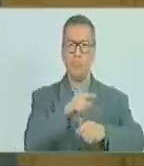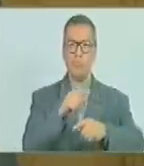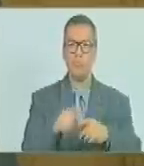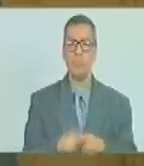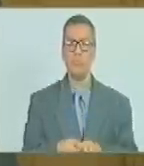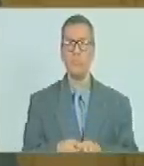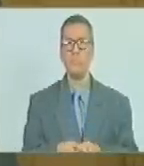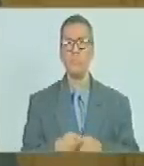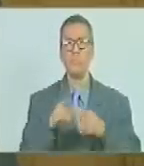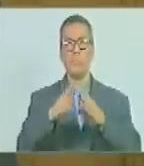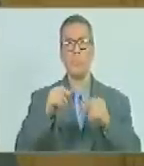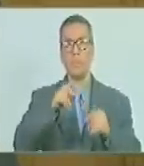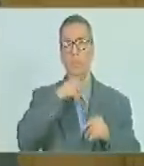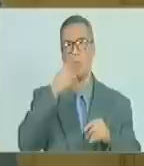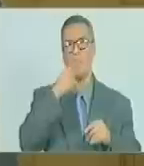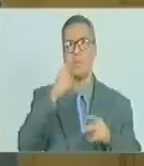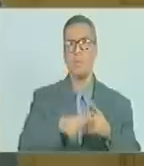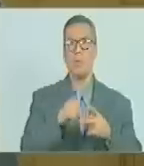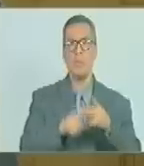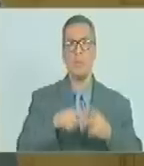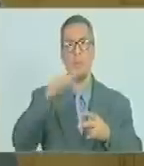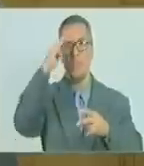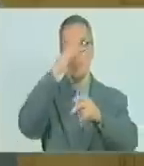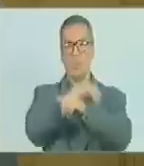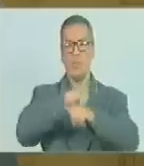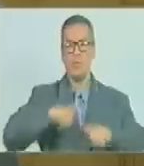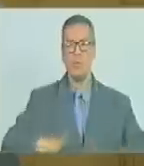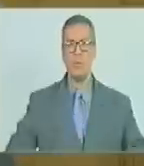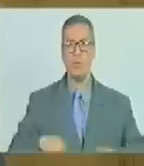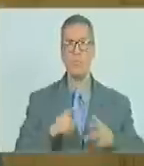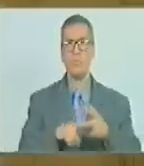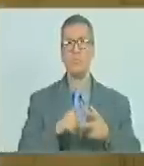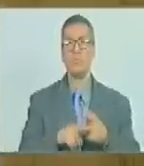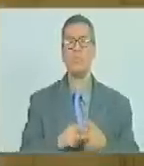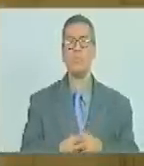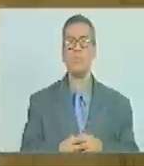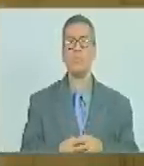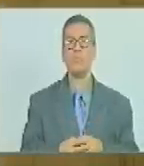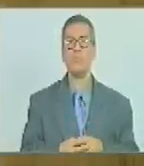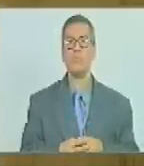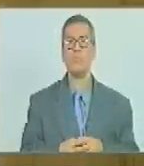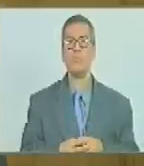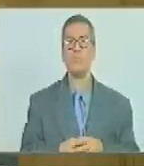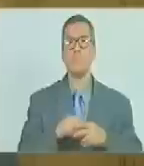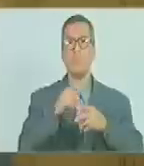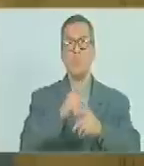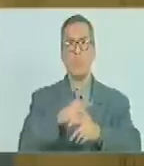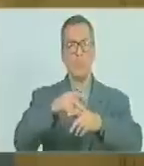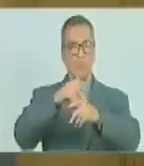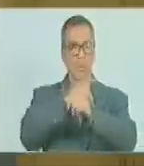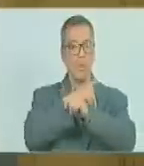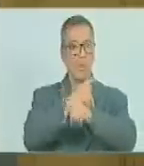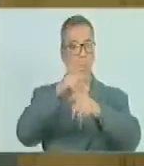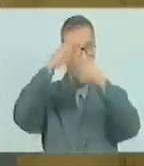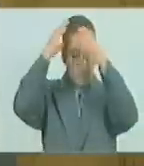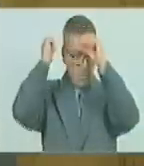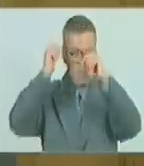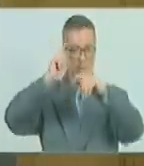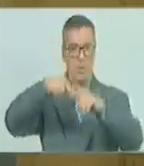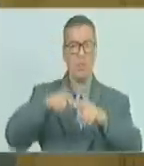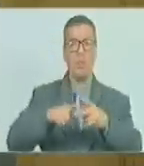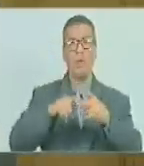en lo político, en lo militar, en lo diplomático y en lo